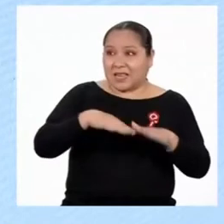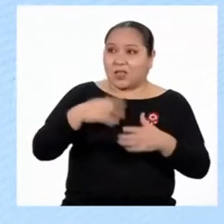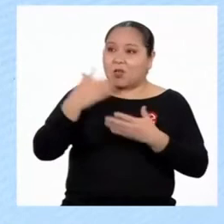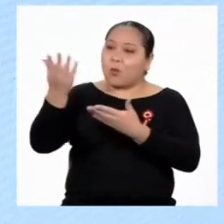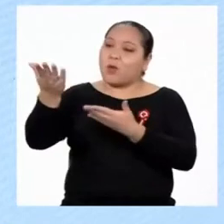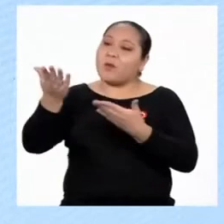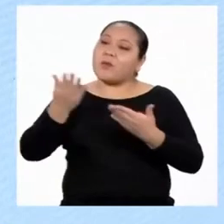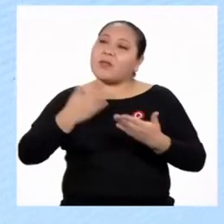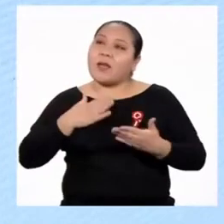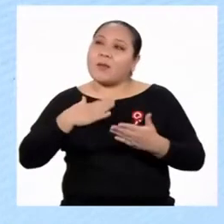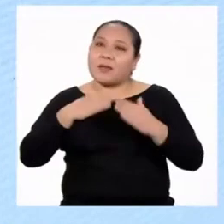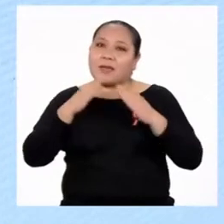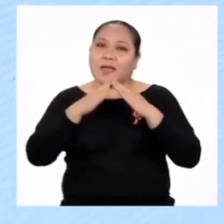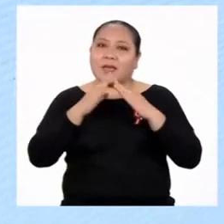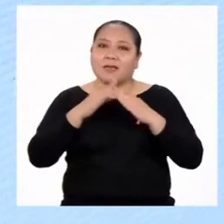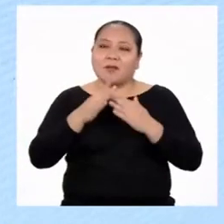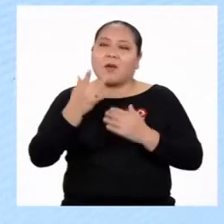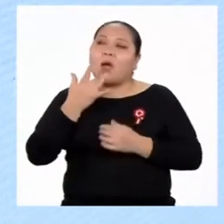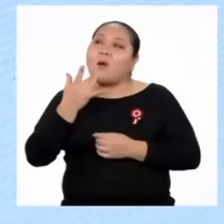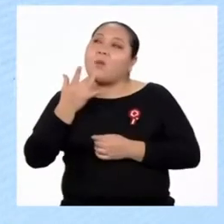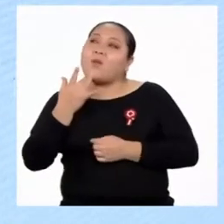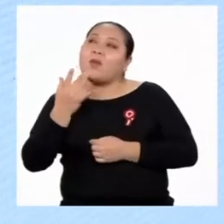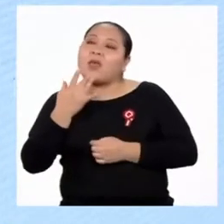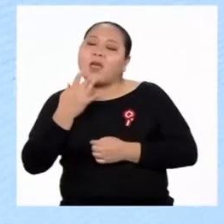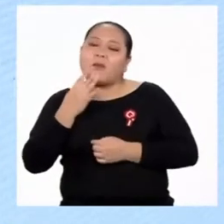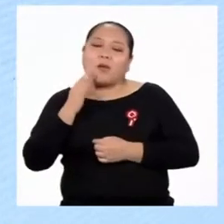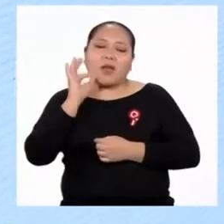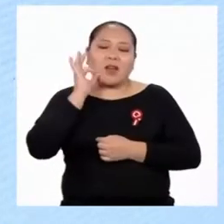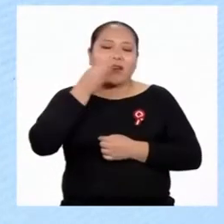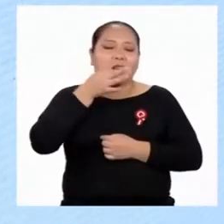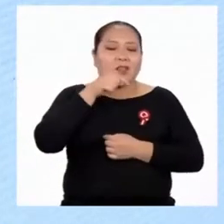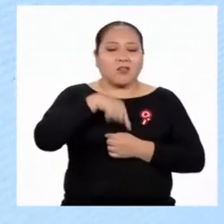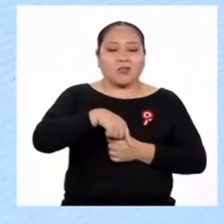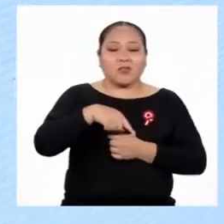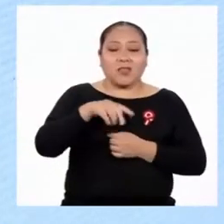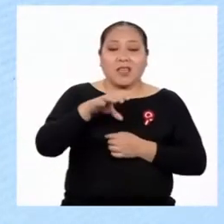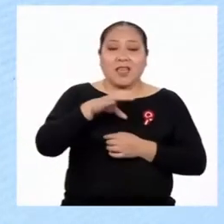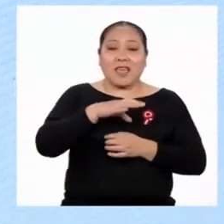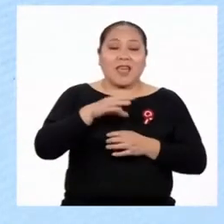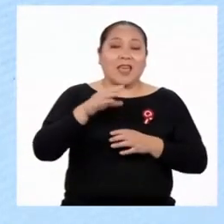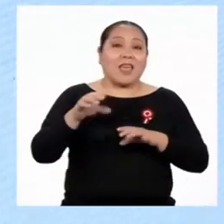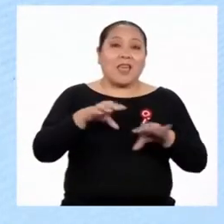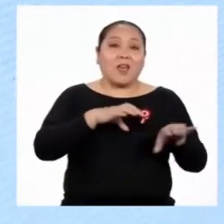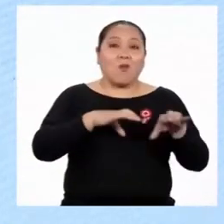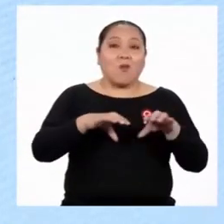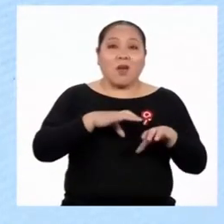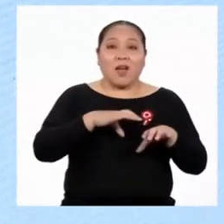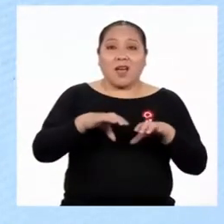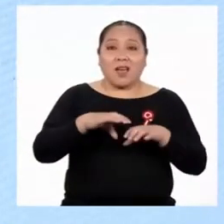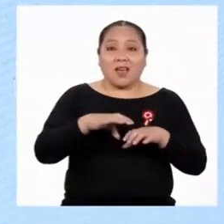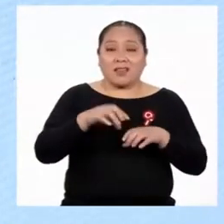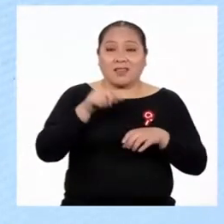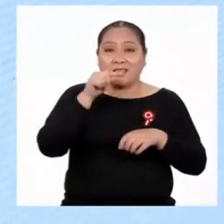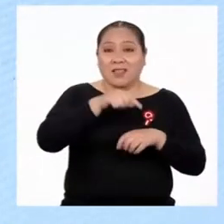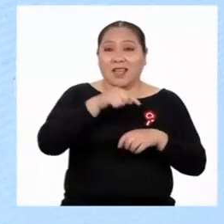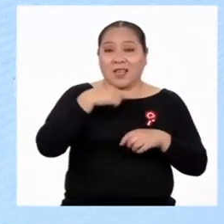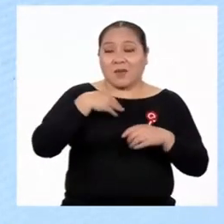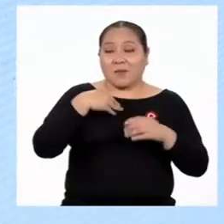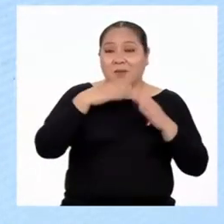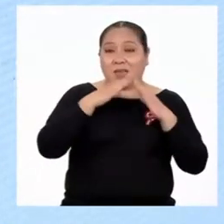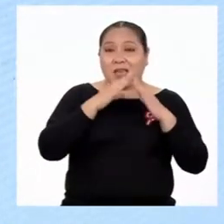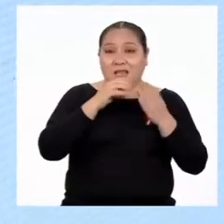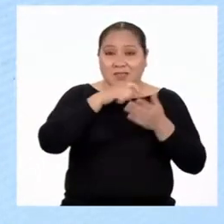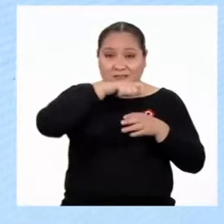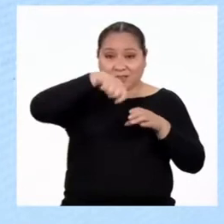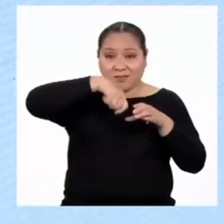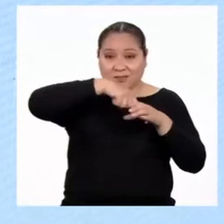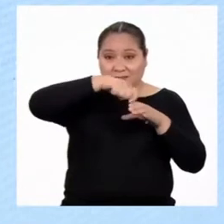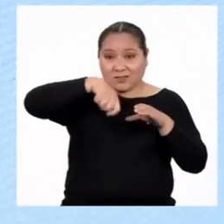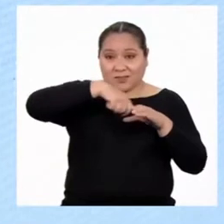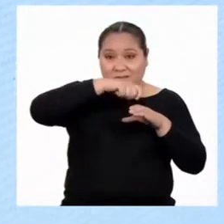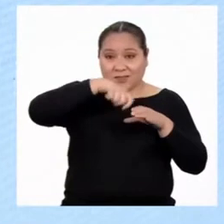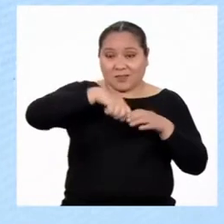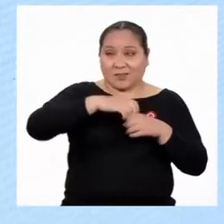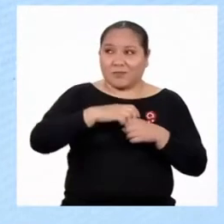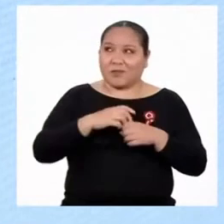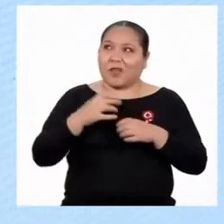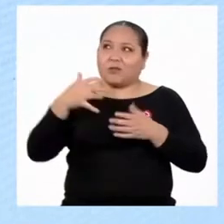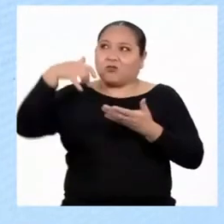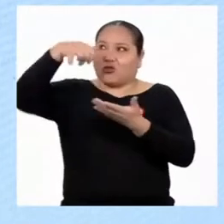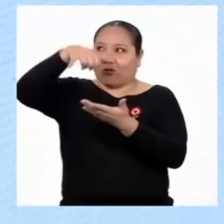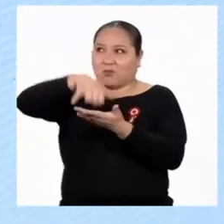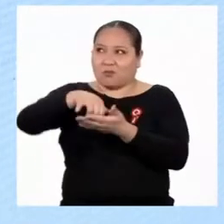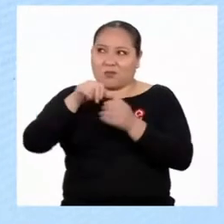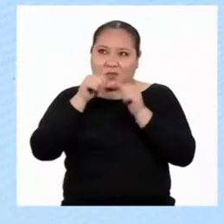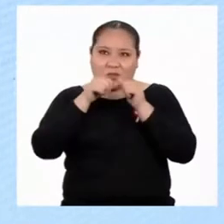los platos tan ricos que hacen con la receta de mi abuelita. Pero de ahí coordinamos eso. Ahorita tengo que colgarte para seguir